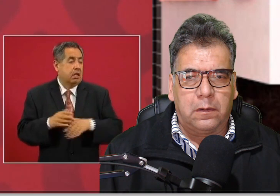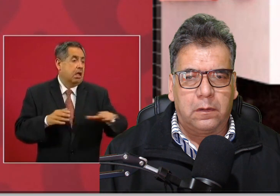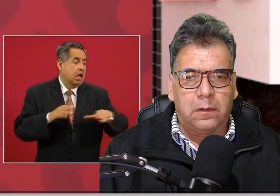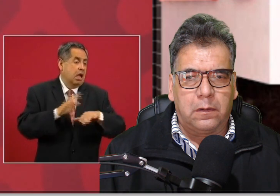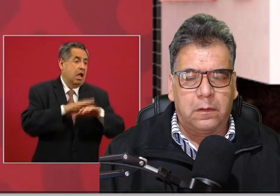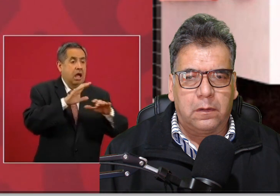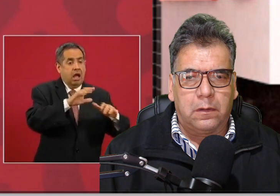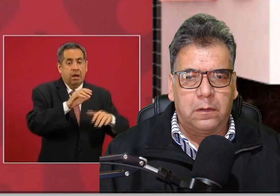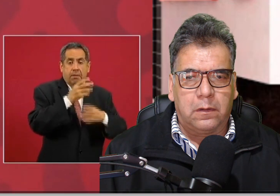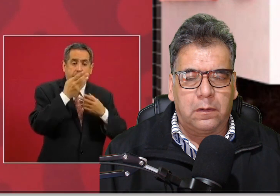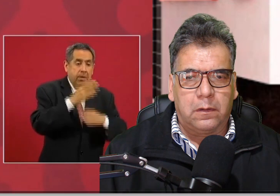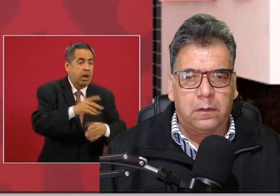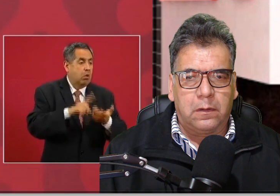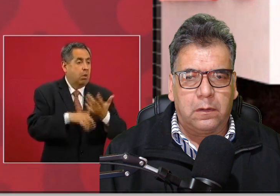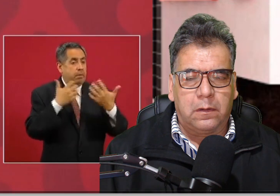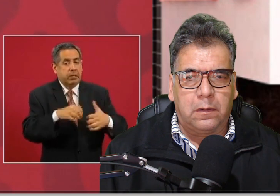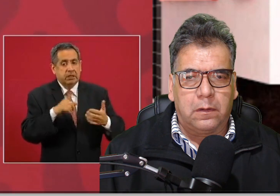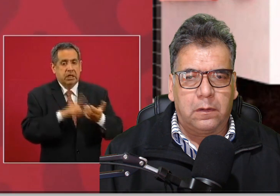Pero después,